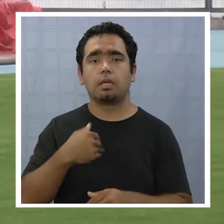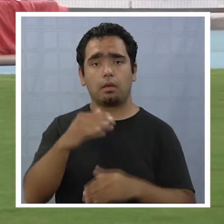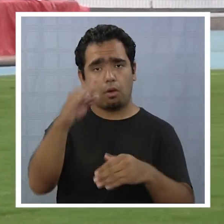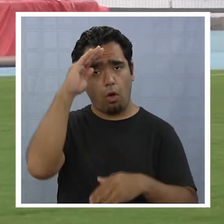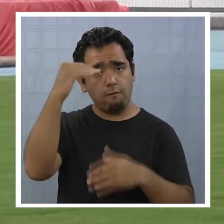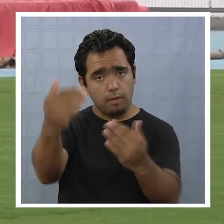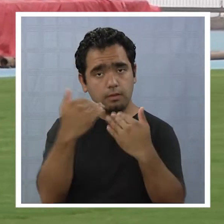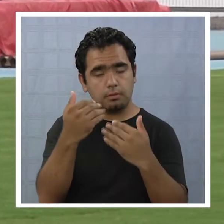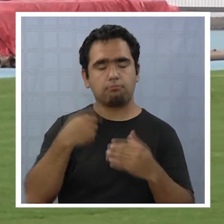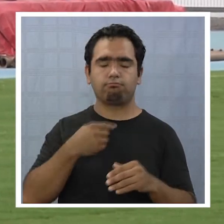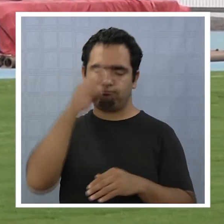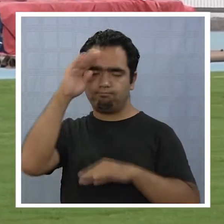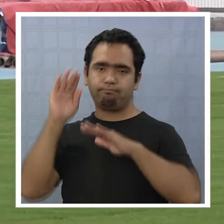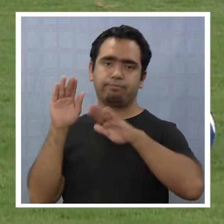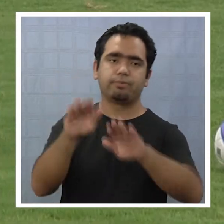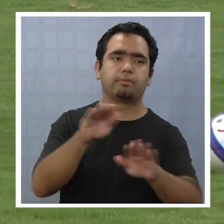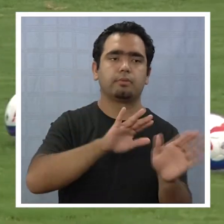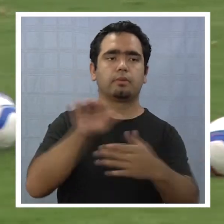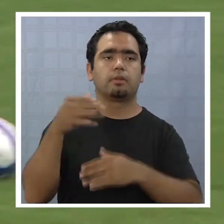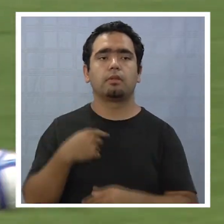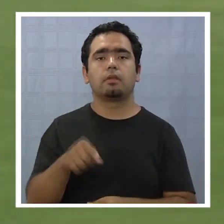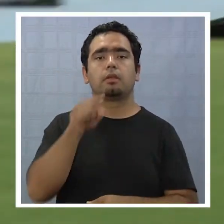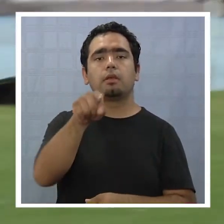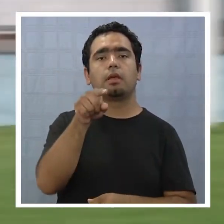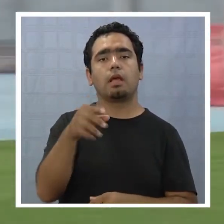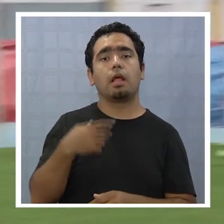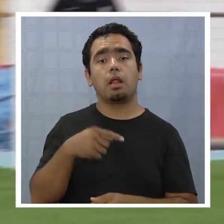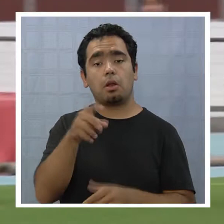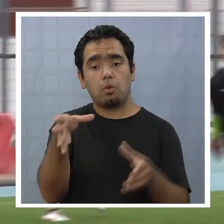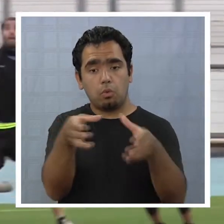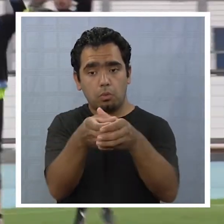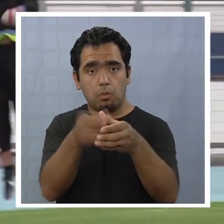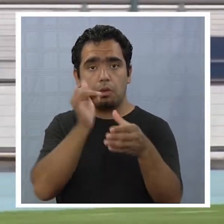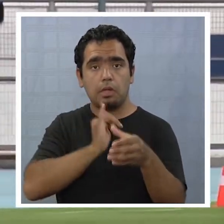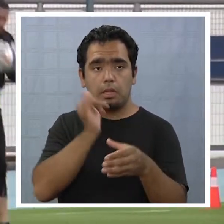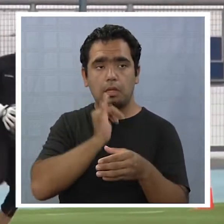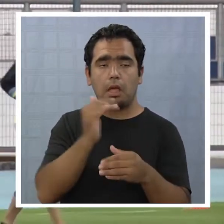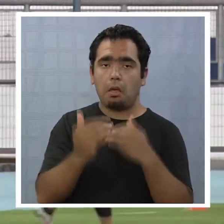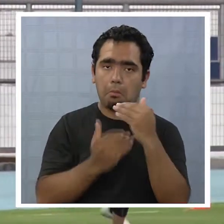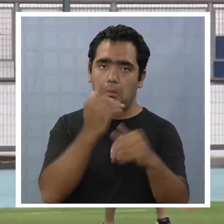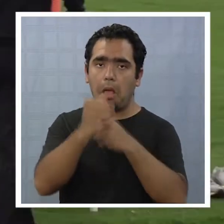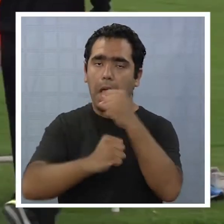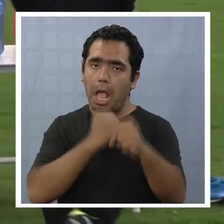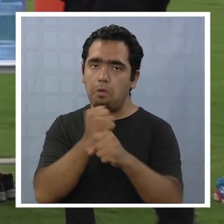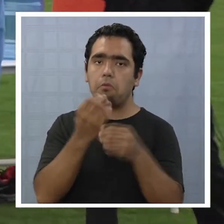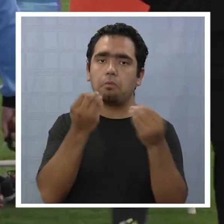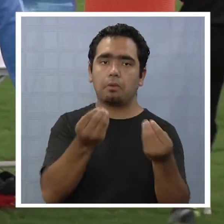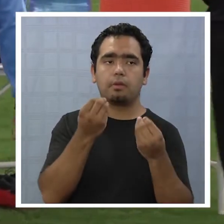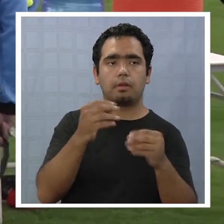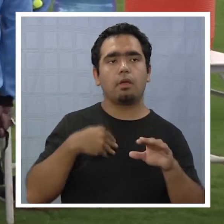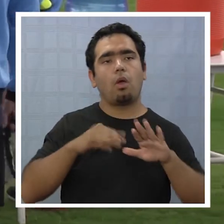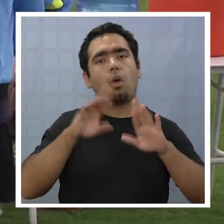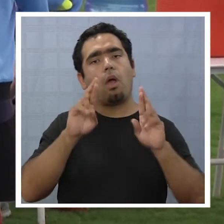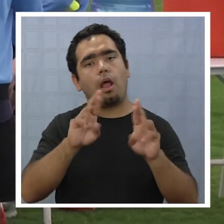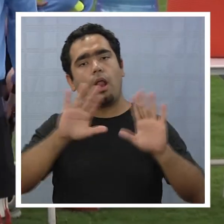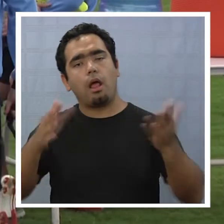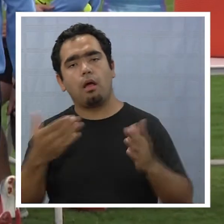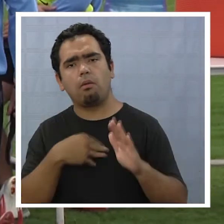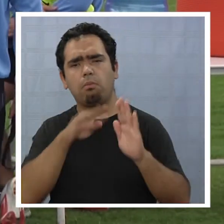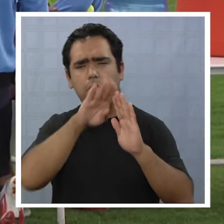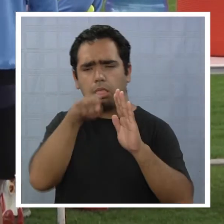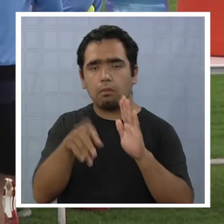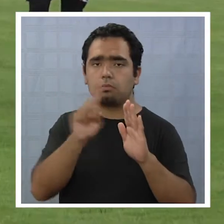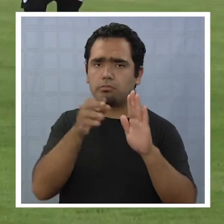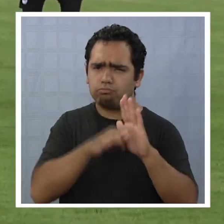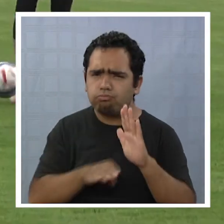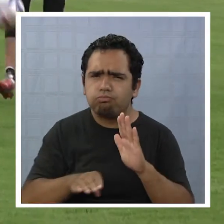devolverles la confianza que ellos me dan. El CDI tuvo un año sin sobresalto si se busca mantener un rendimiento que lo aleje del descenso